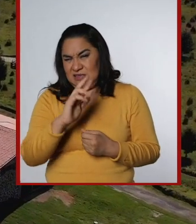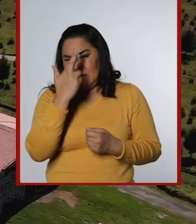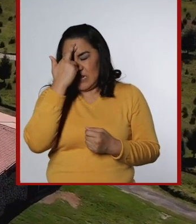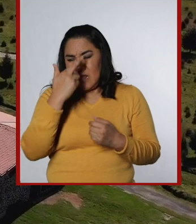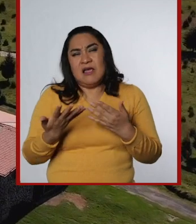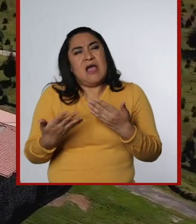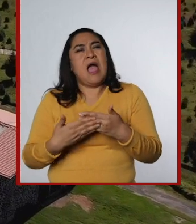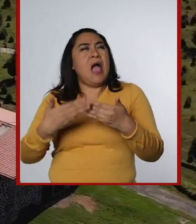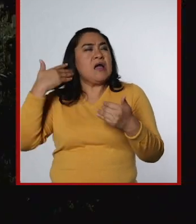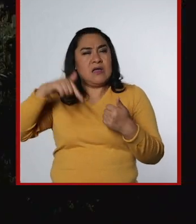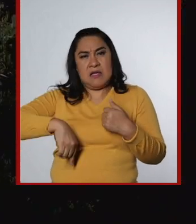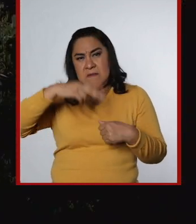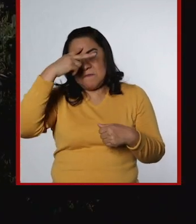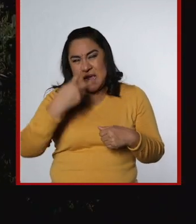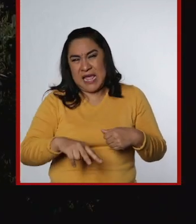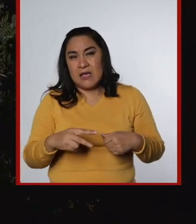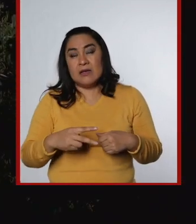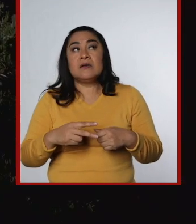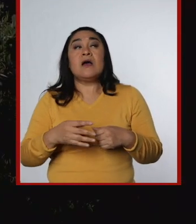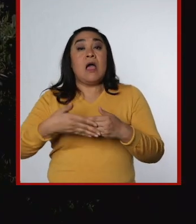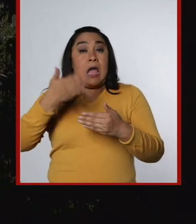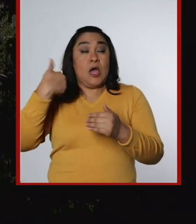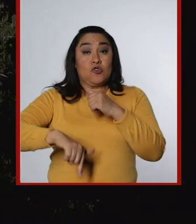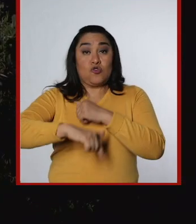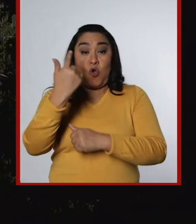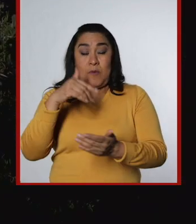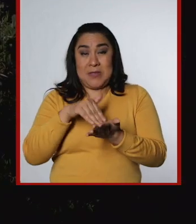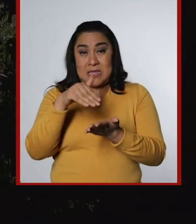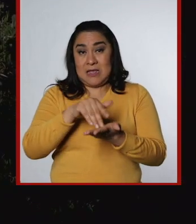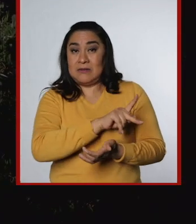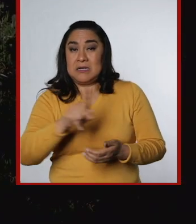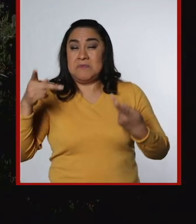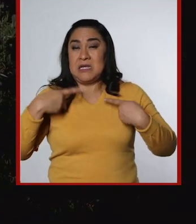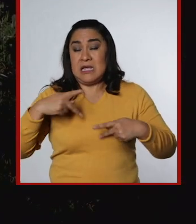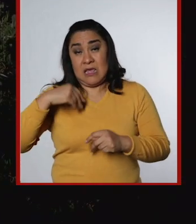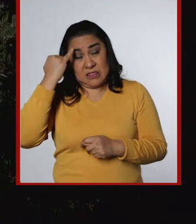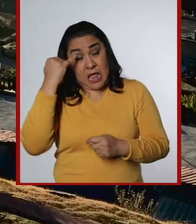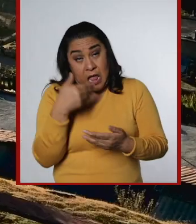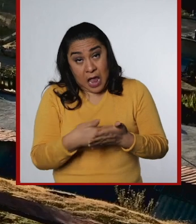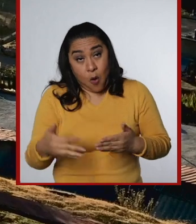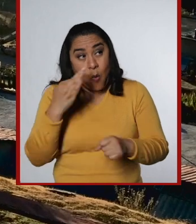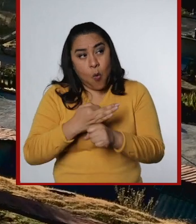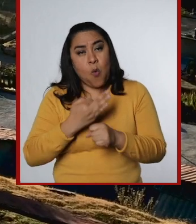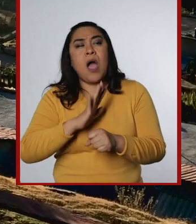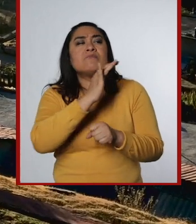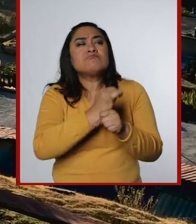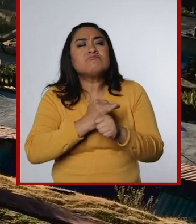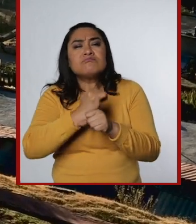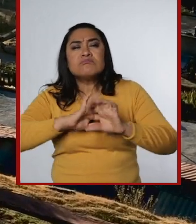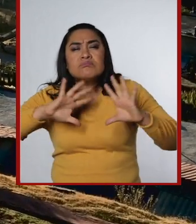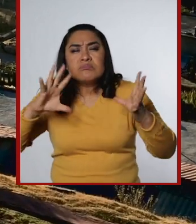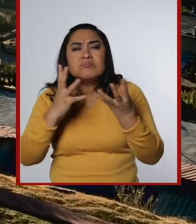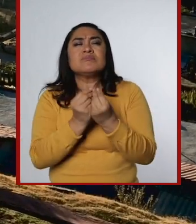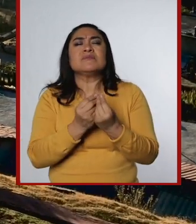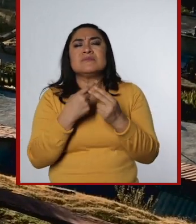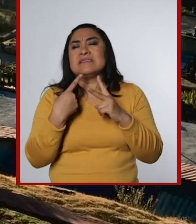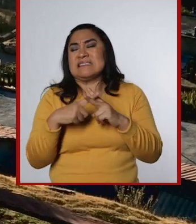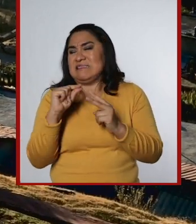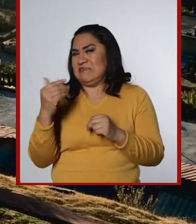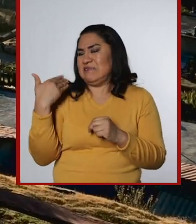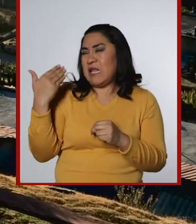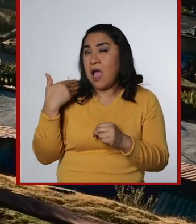que antes en México se decía que habíamos 12 millones de personas indígenas. Ahora con el censo que se ha